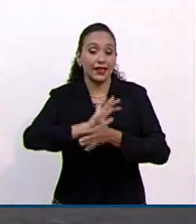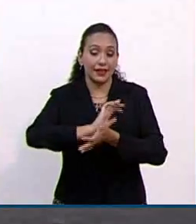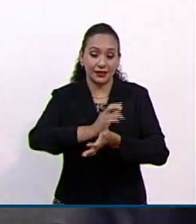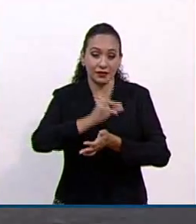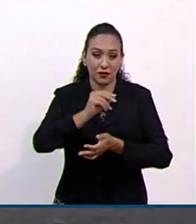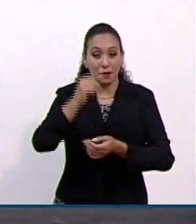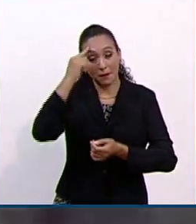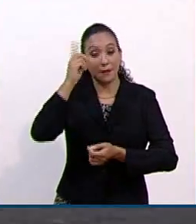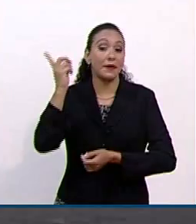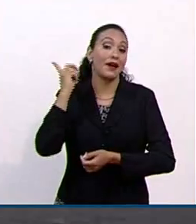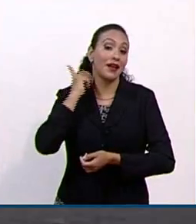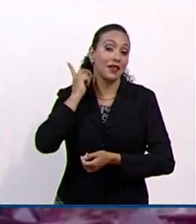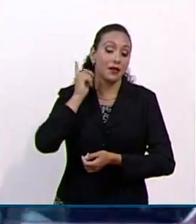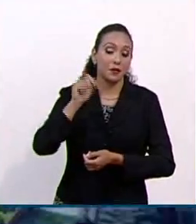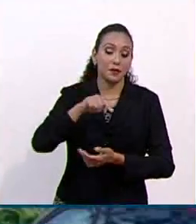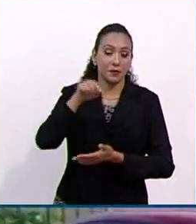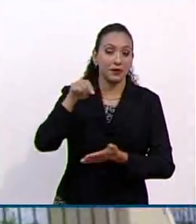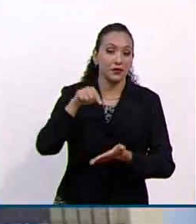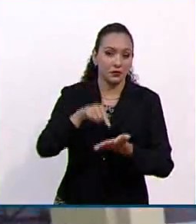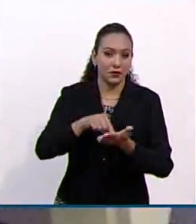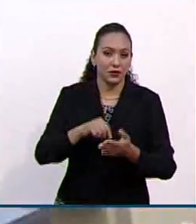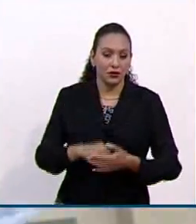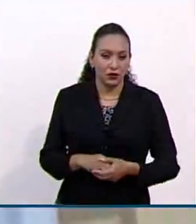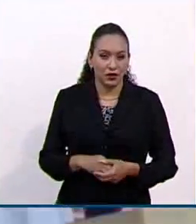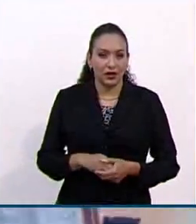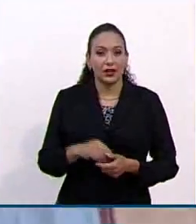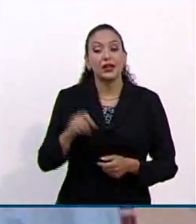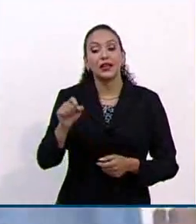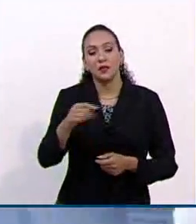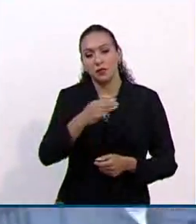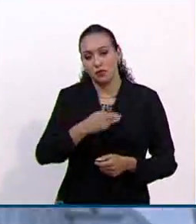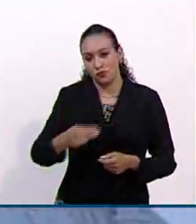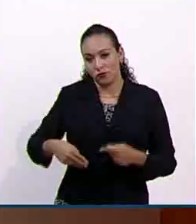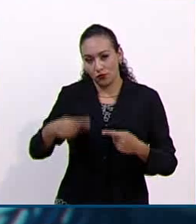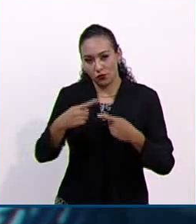de diputaciones locales y regidurías en ayuntamientos.